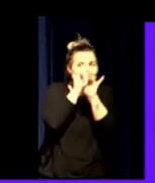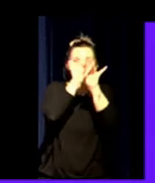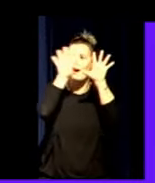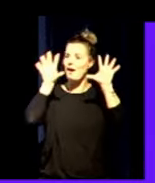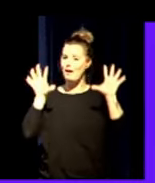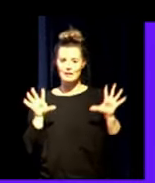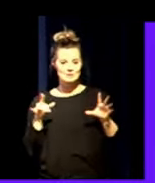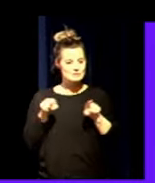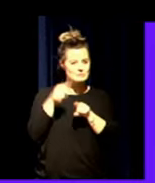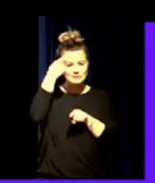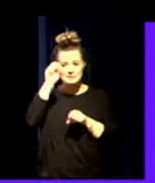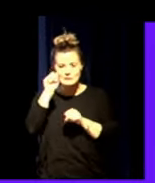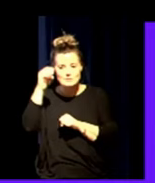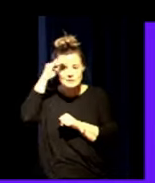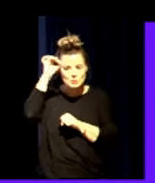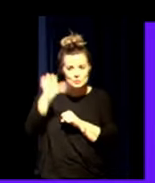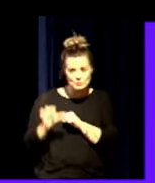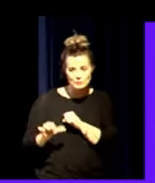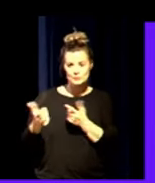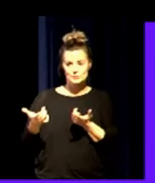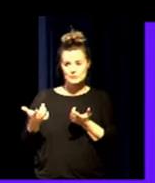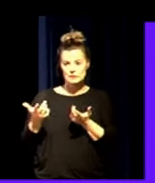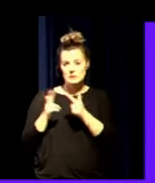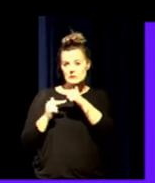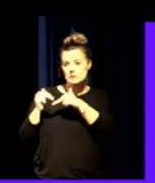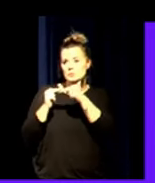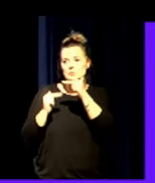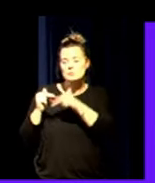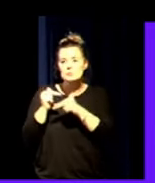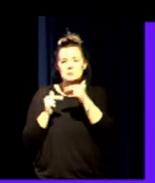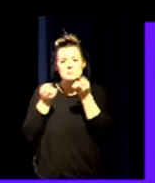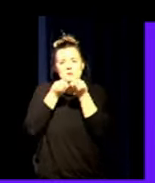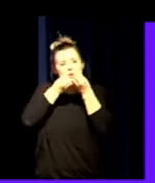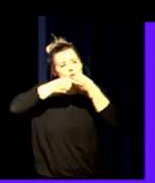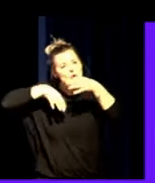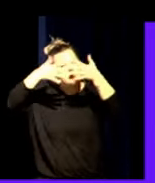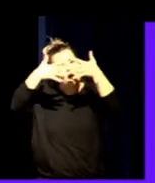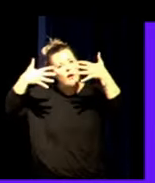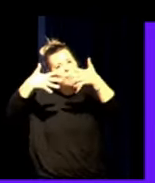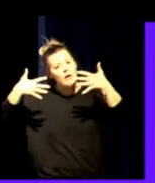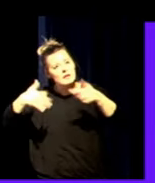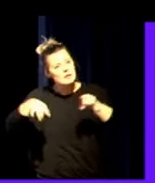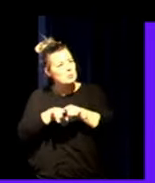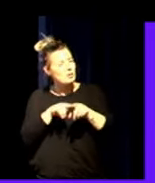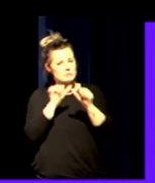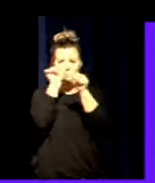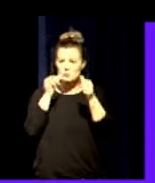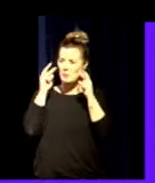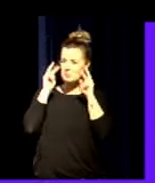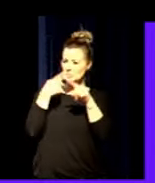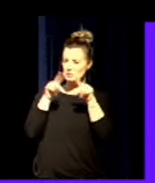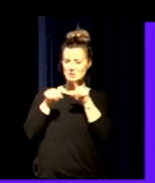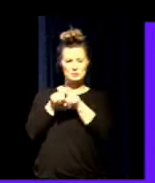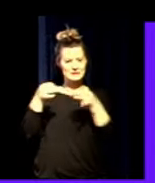Escucharle, saber escuchar de manera activa, ¿no? Construir relatos, porque muchos tienen construido un relato negativista,